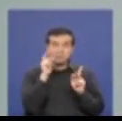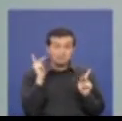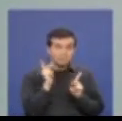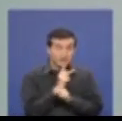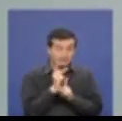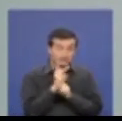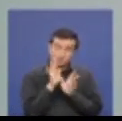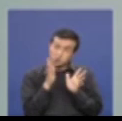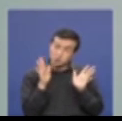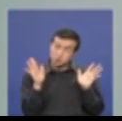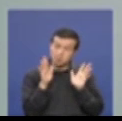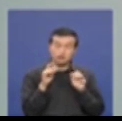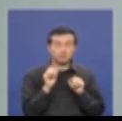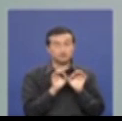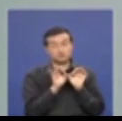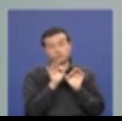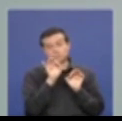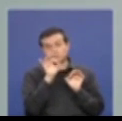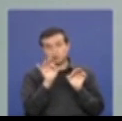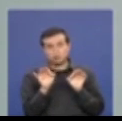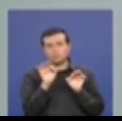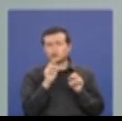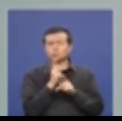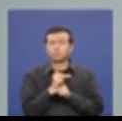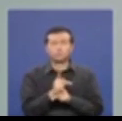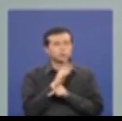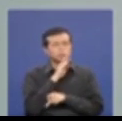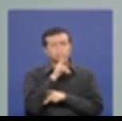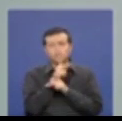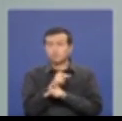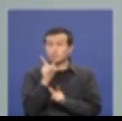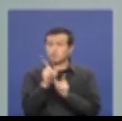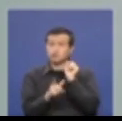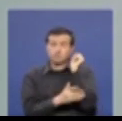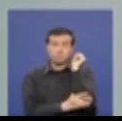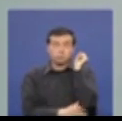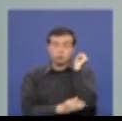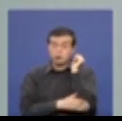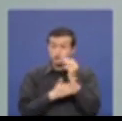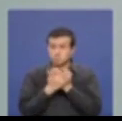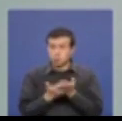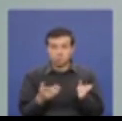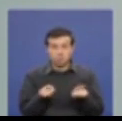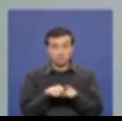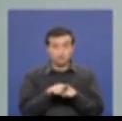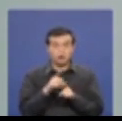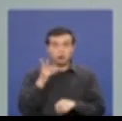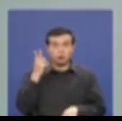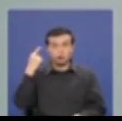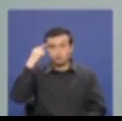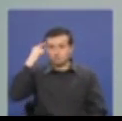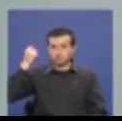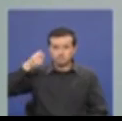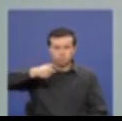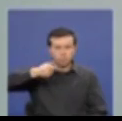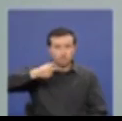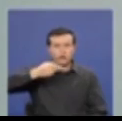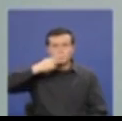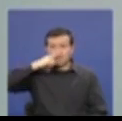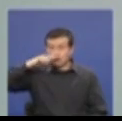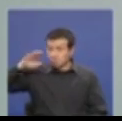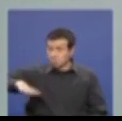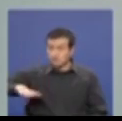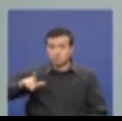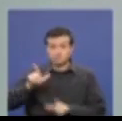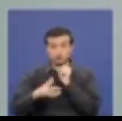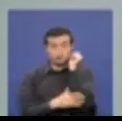es estadísticamente significativo. Estamos siendo muy cuidadosos para que las dificultades económicas, como en el caso del subsidio, yo no le voy a quitar el subsidio del gas a los